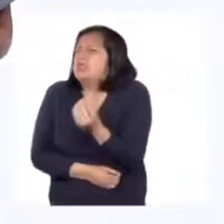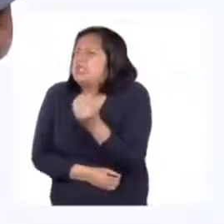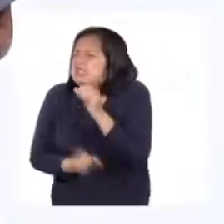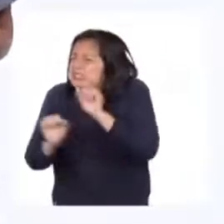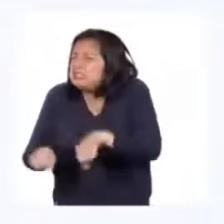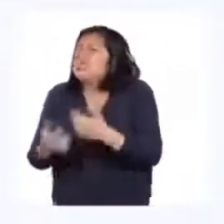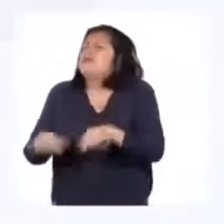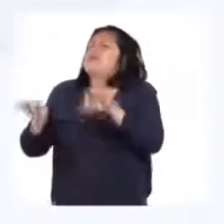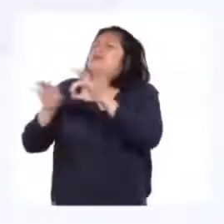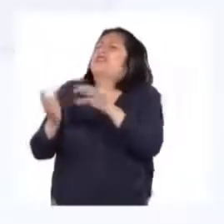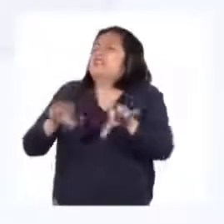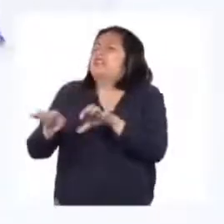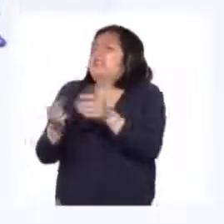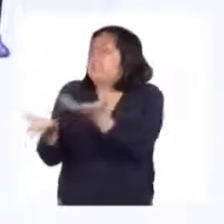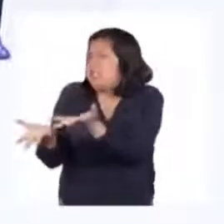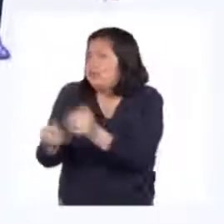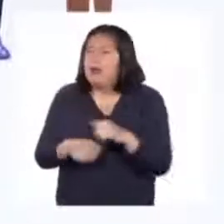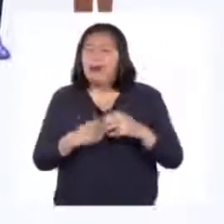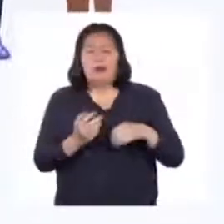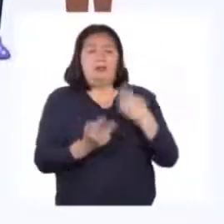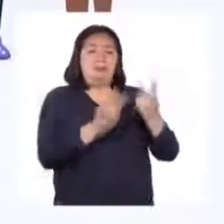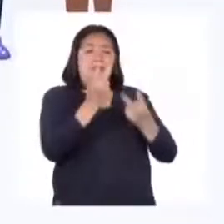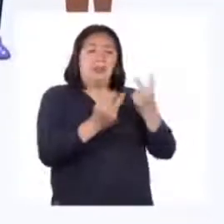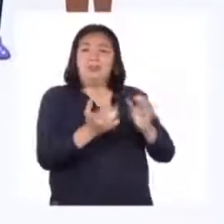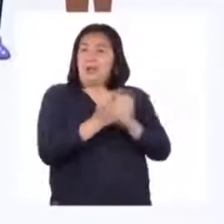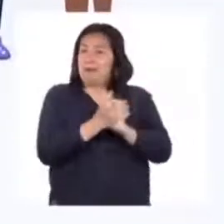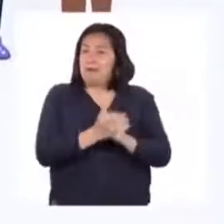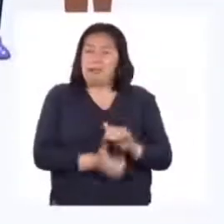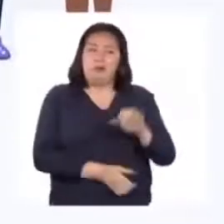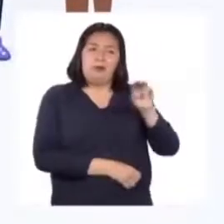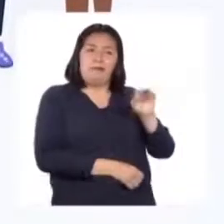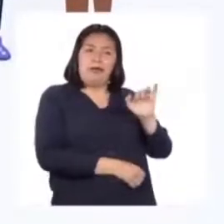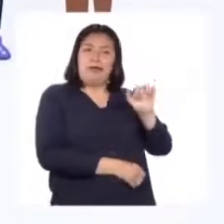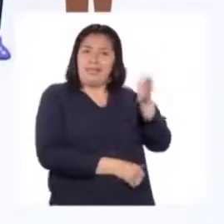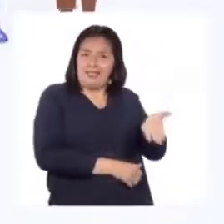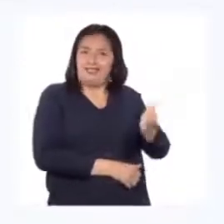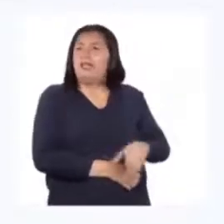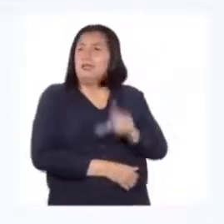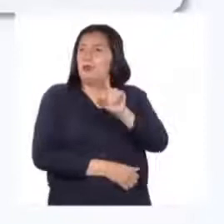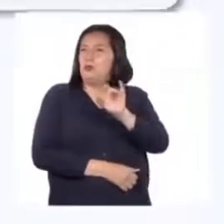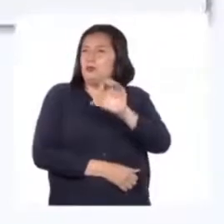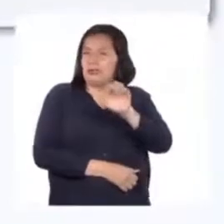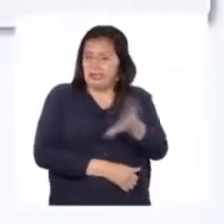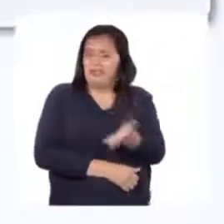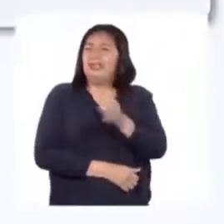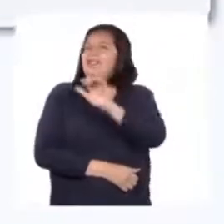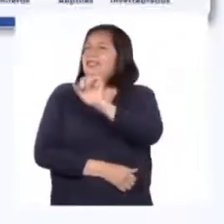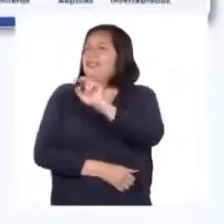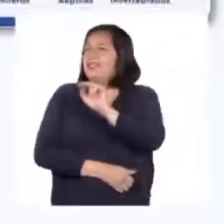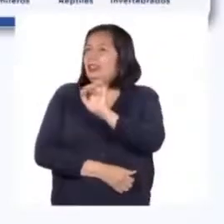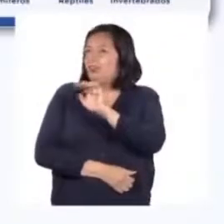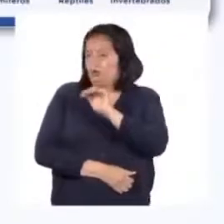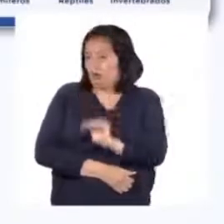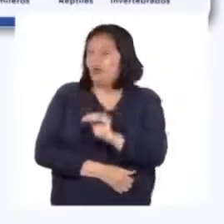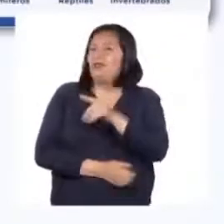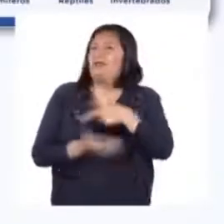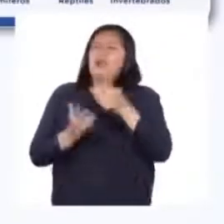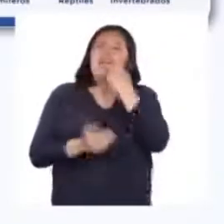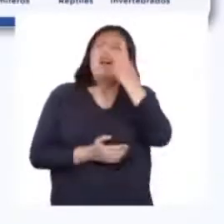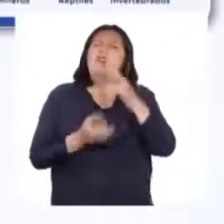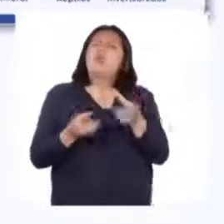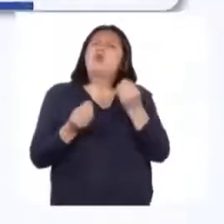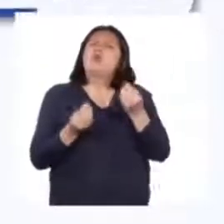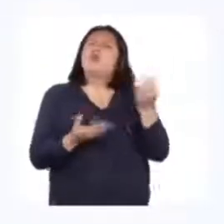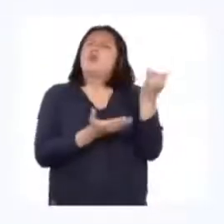su elaboración. Vamos a visitar de nuevo a nuestros amigos Mariana, Lucía y Antonio para ver cómo realizan unos gráficos de barras sobre